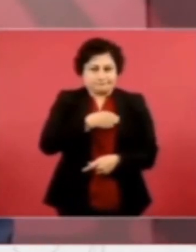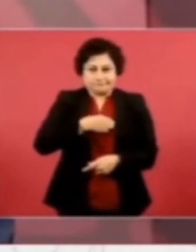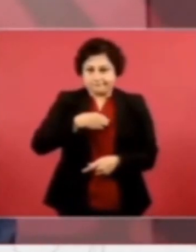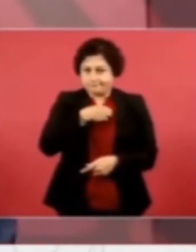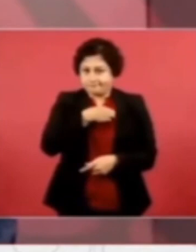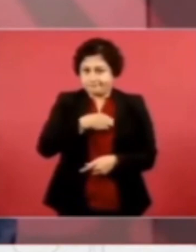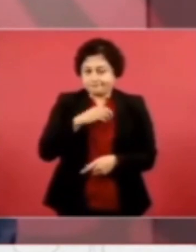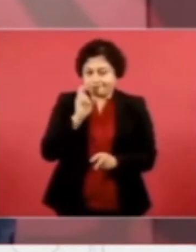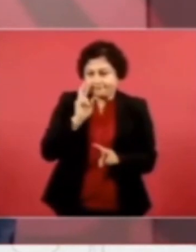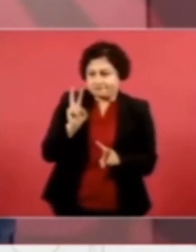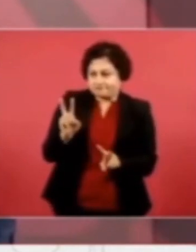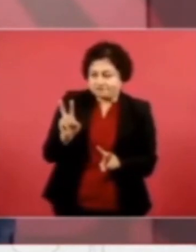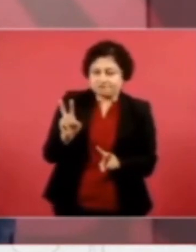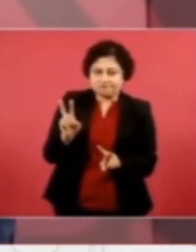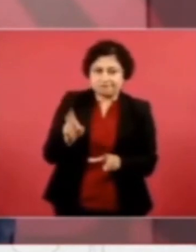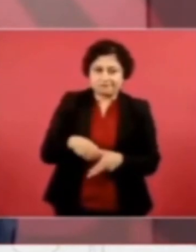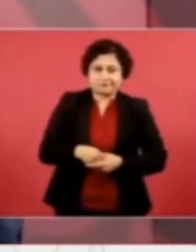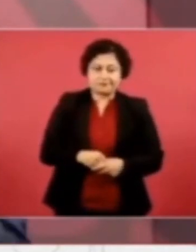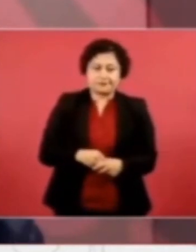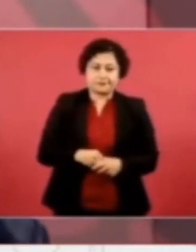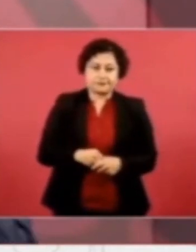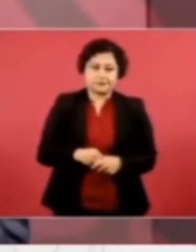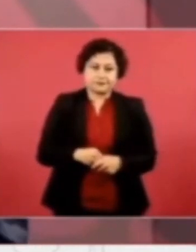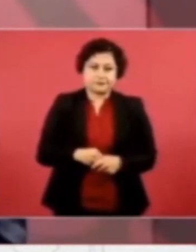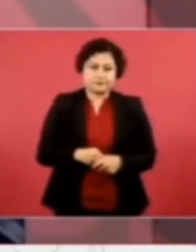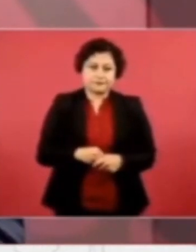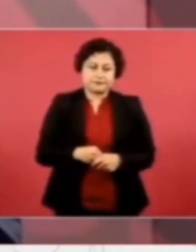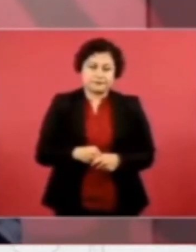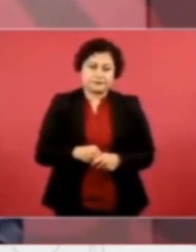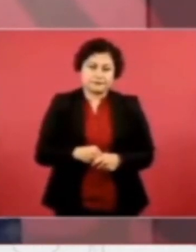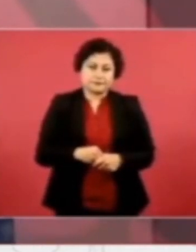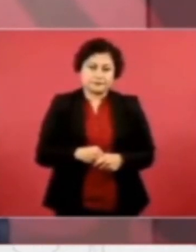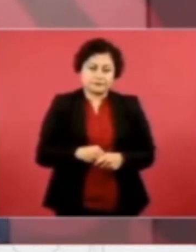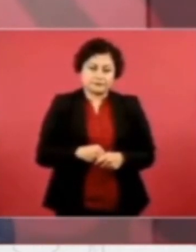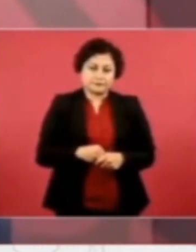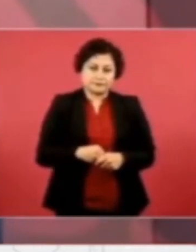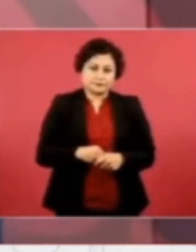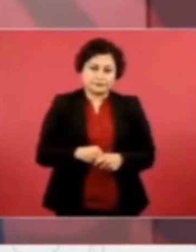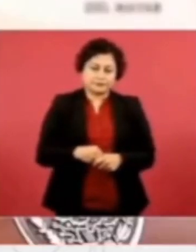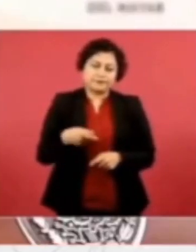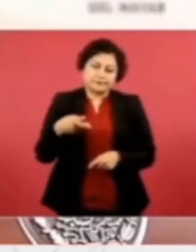muy contenta, pero con esta